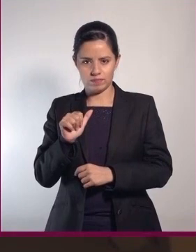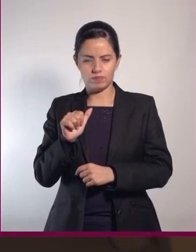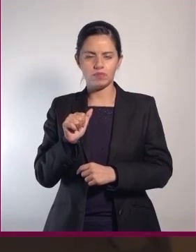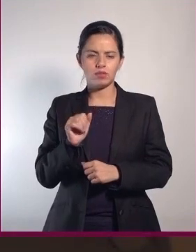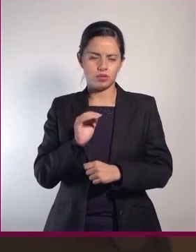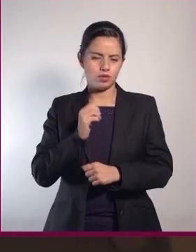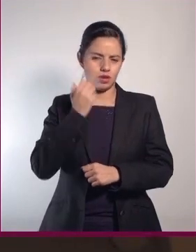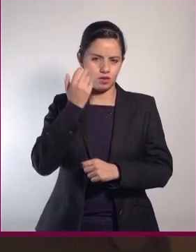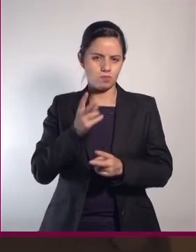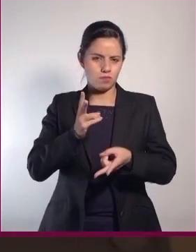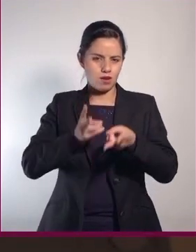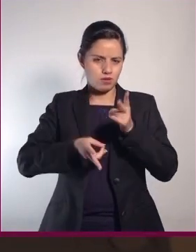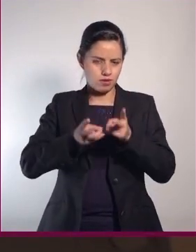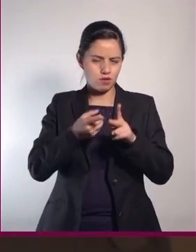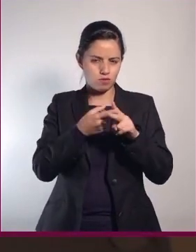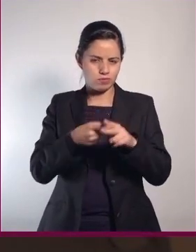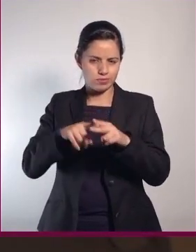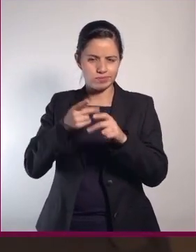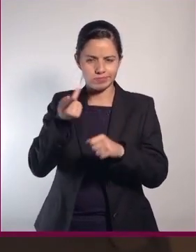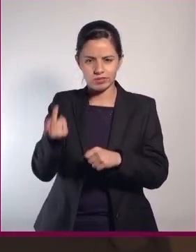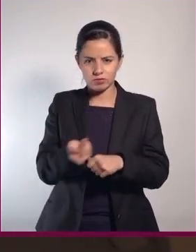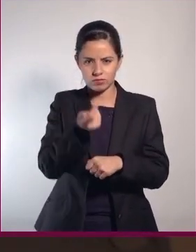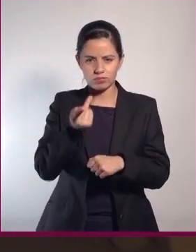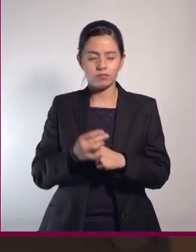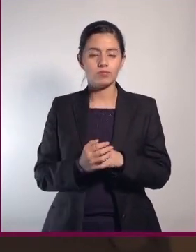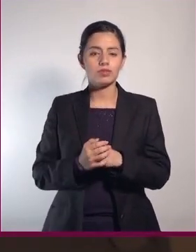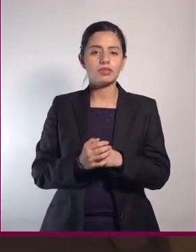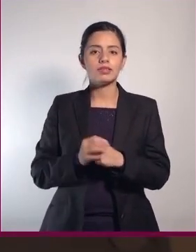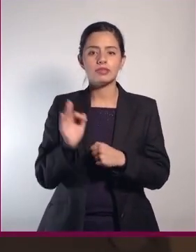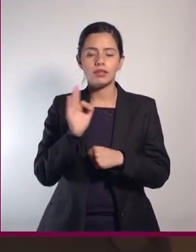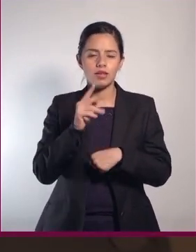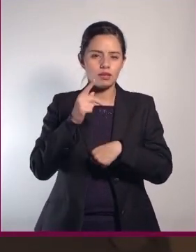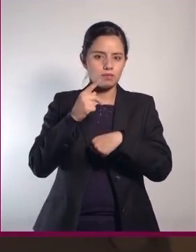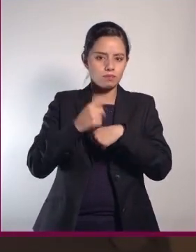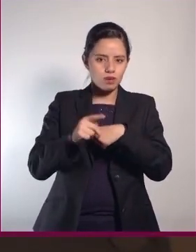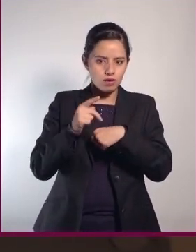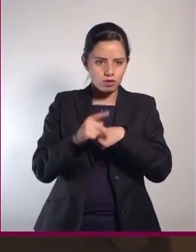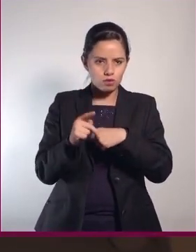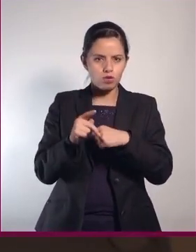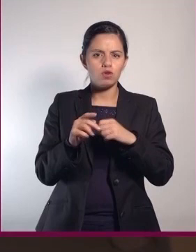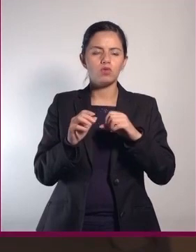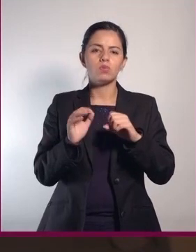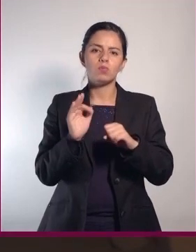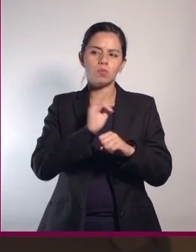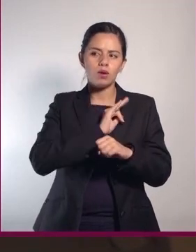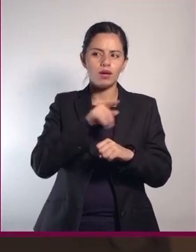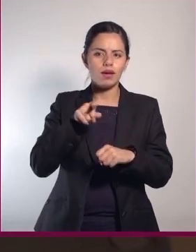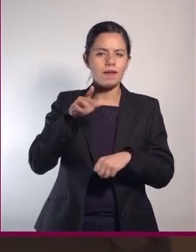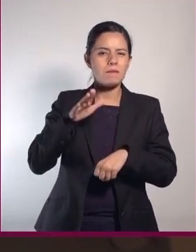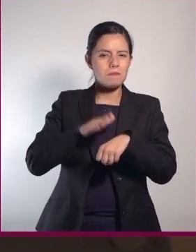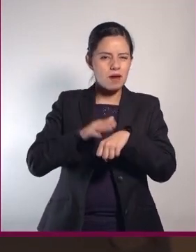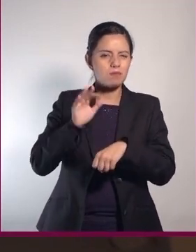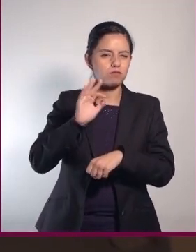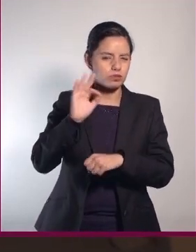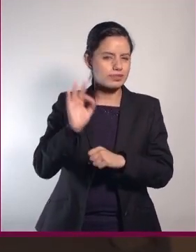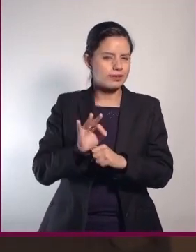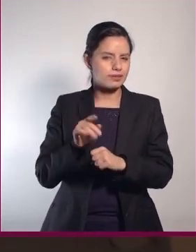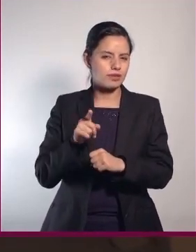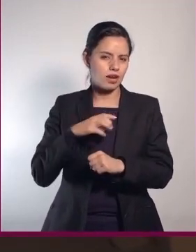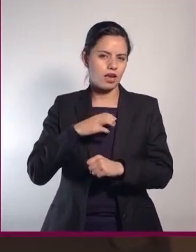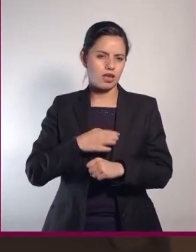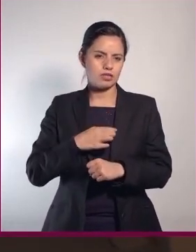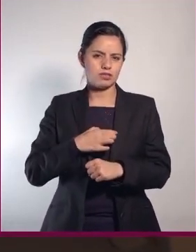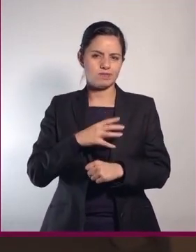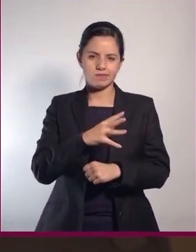iniciar esta charla preguntándole sobre los factores de riesgo que influyen o predisponen a que alguien desarrolle algún tipo de cáncer. ¿Qué nos